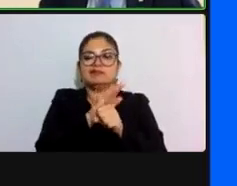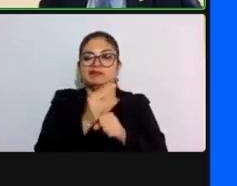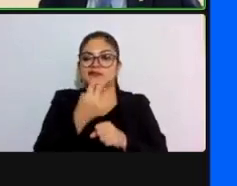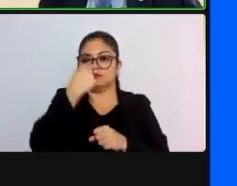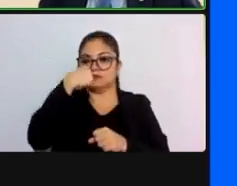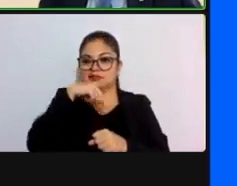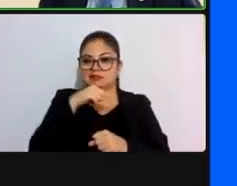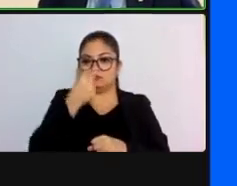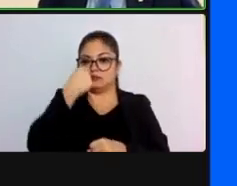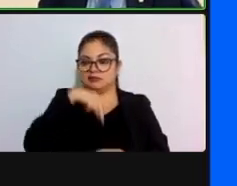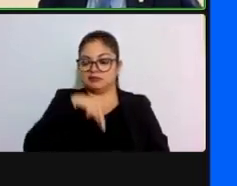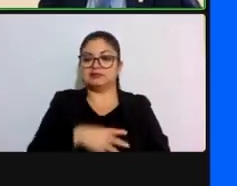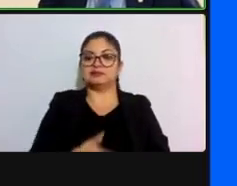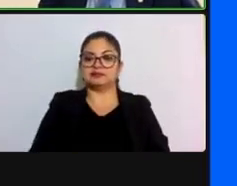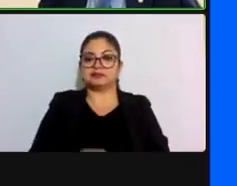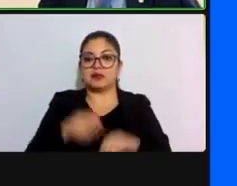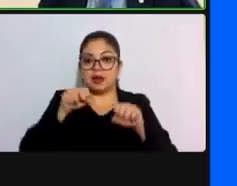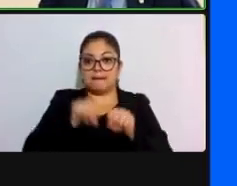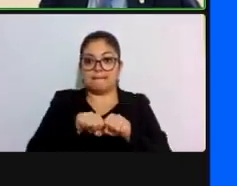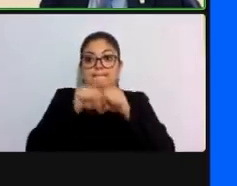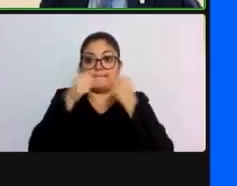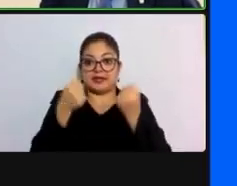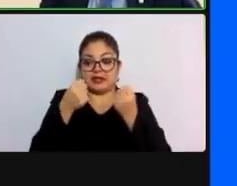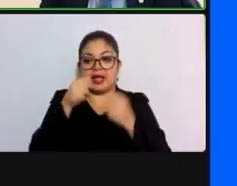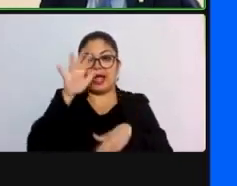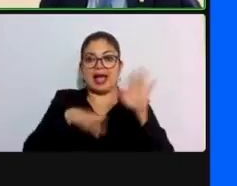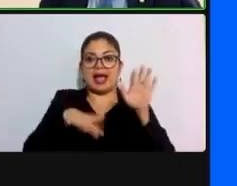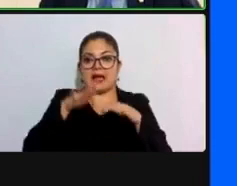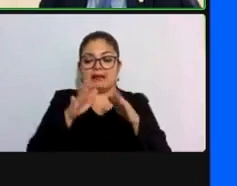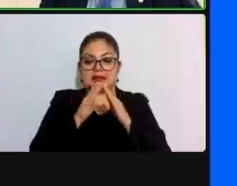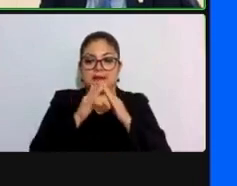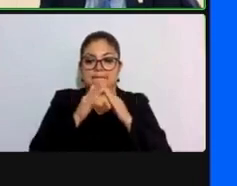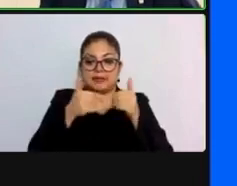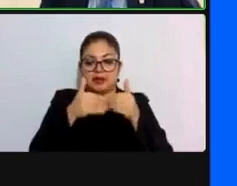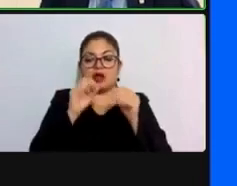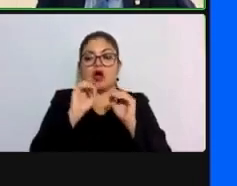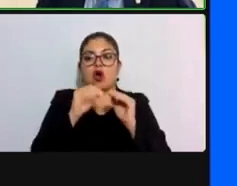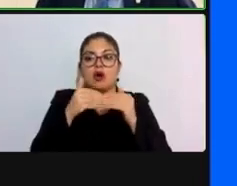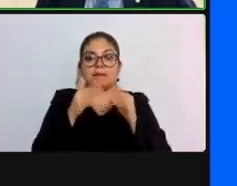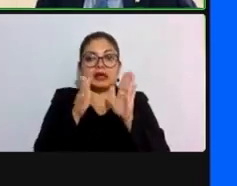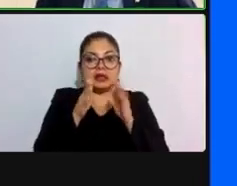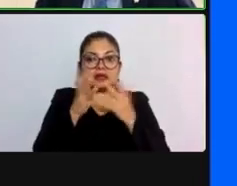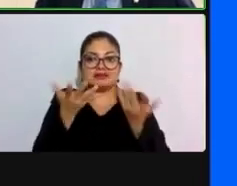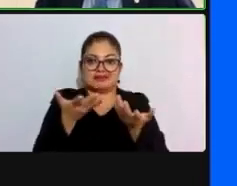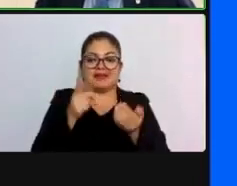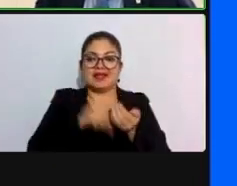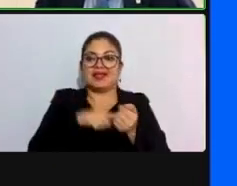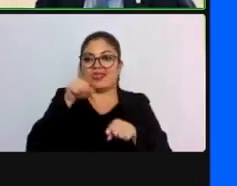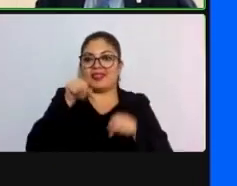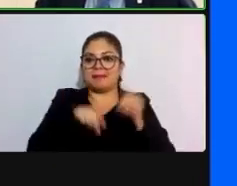Las fracturas pueden ser cerradas o abiertas, dependiendo si se comunican al exterior a través de una herida o